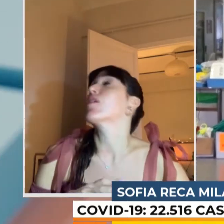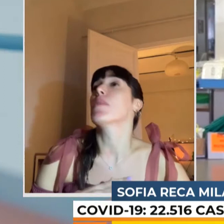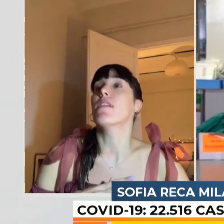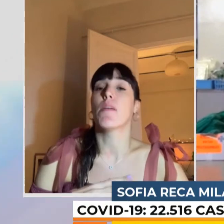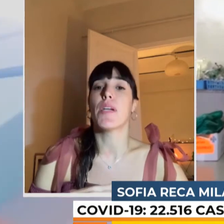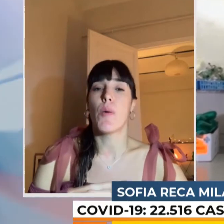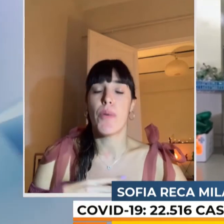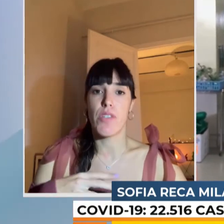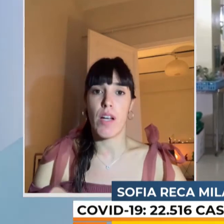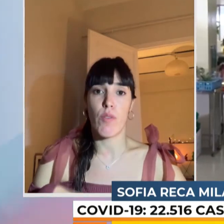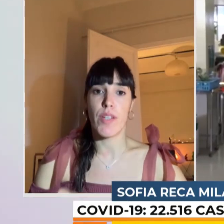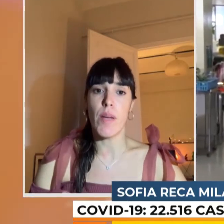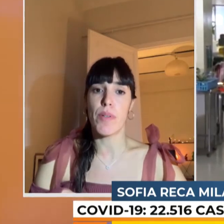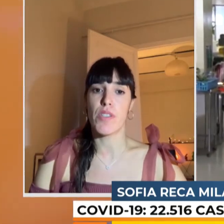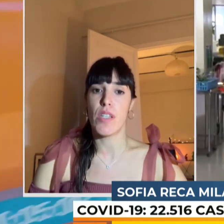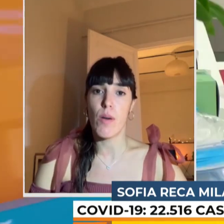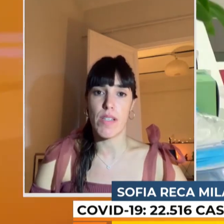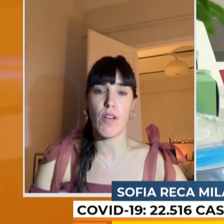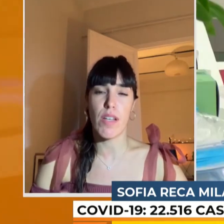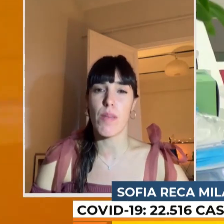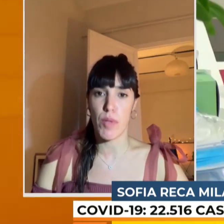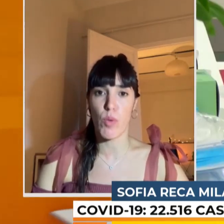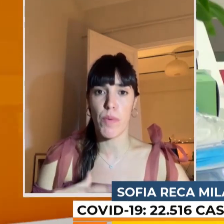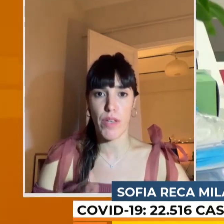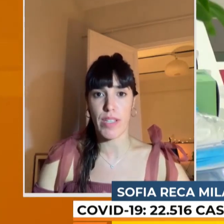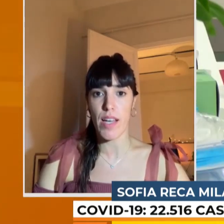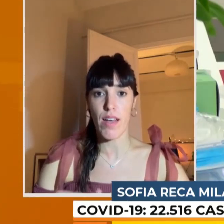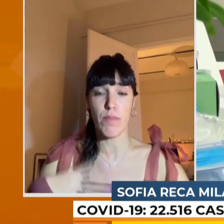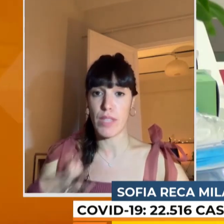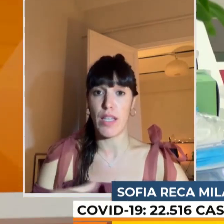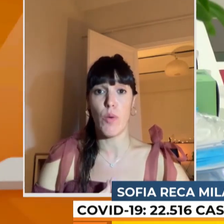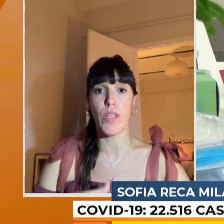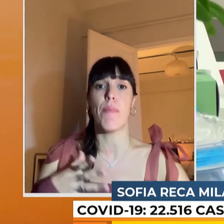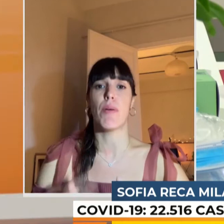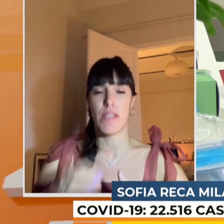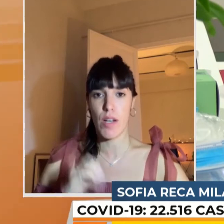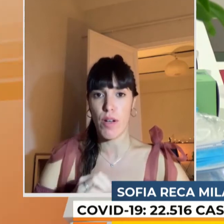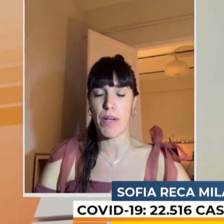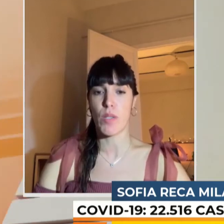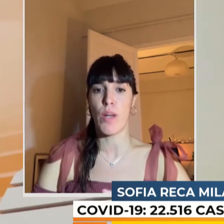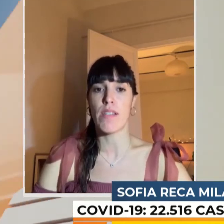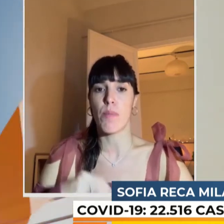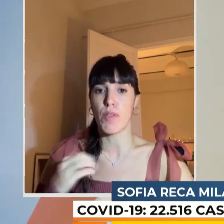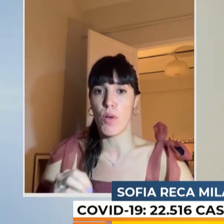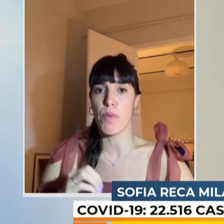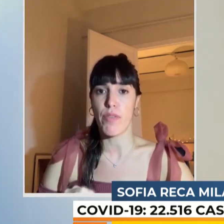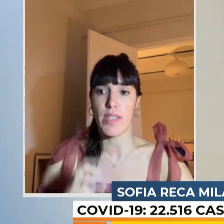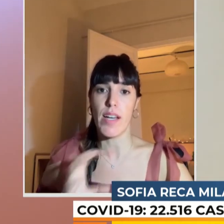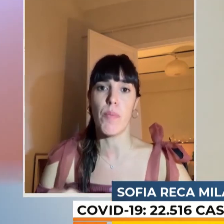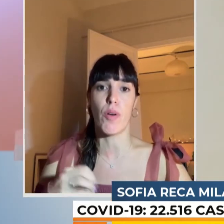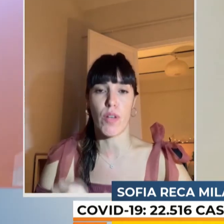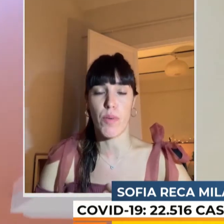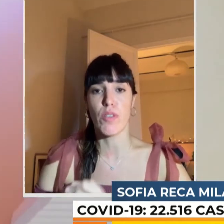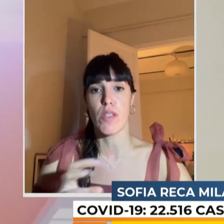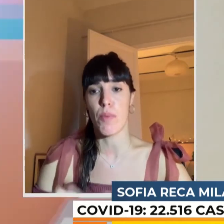algunas, se comentaba también que nos podían llegar a confinar, porque ya te digo, Barcelona siempre estuvo muy afectada, Cataluña, pero Barcelona en particular, siempre estuvo muy